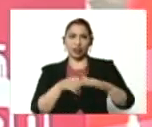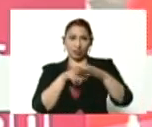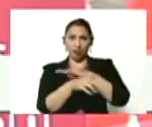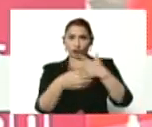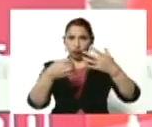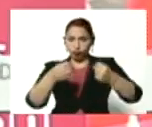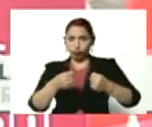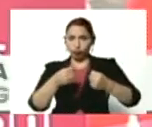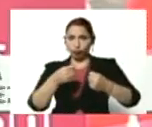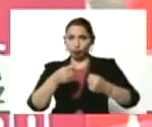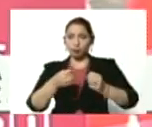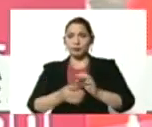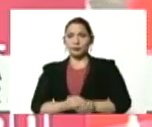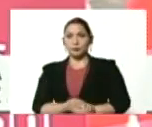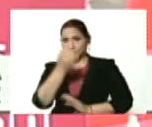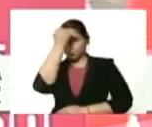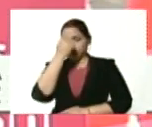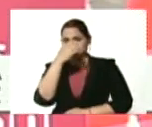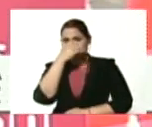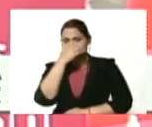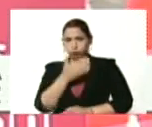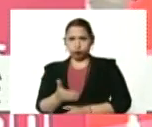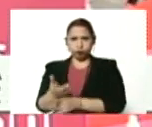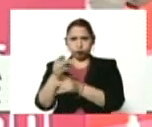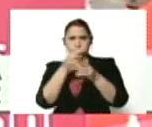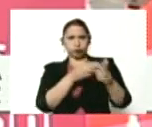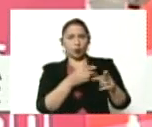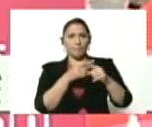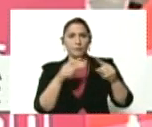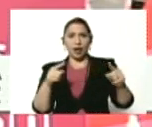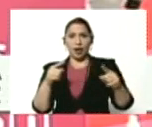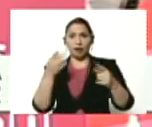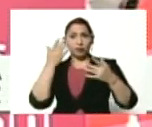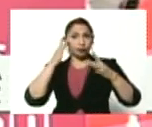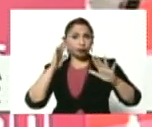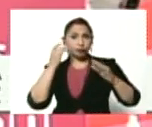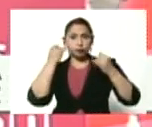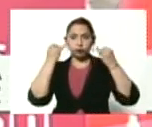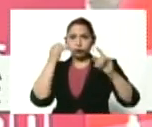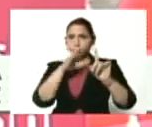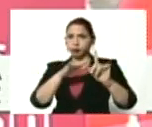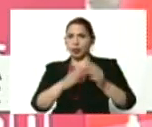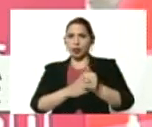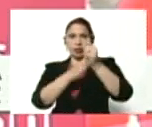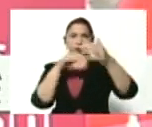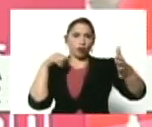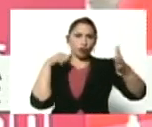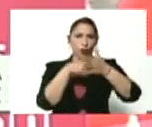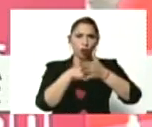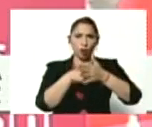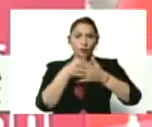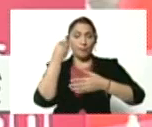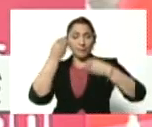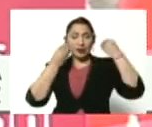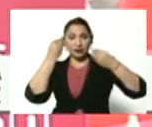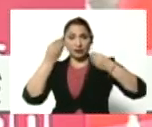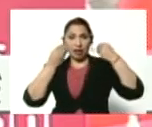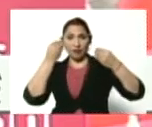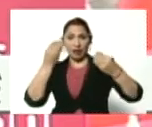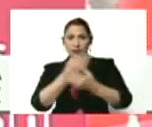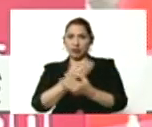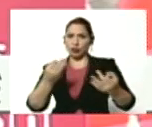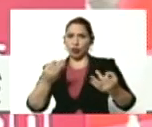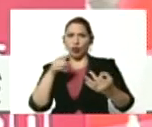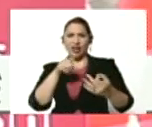del terrorismo y del paramilitarismo para poder fungir él como líder de ese golpe que él pensaba que iba a ser exitoso y resultó